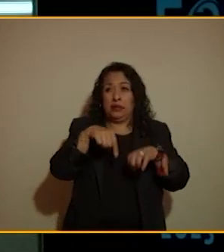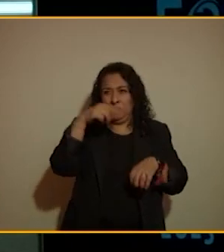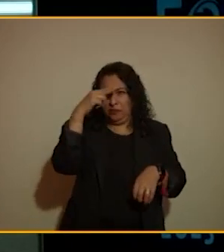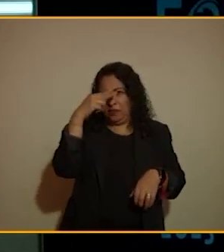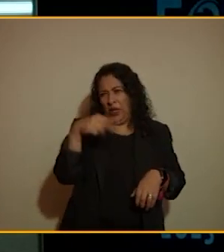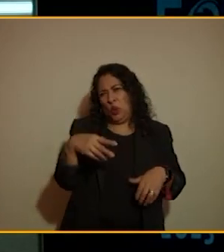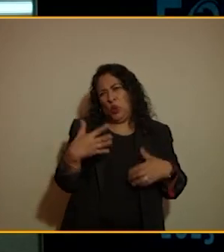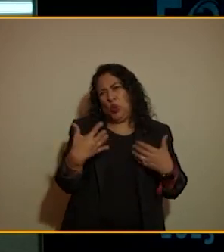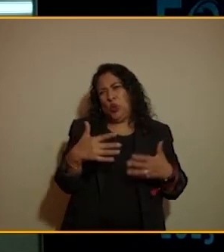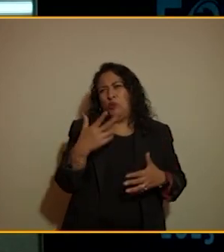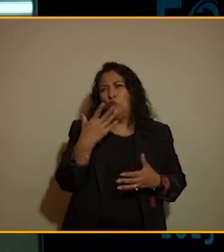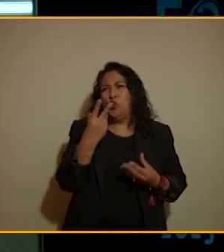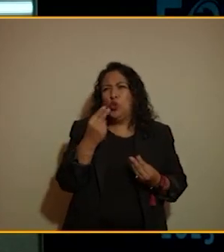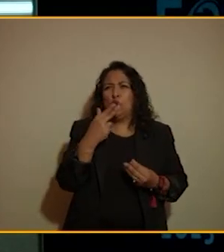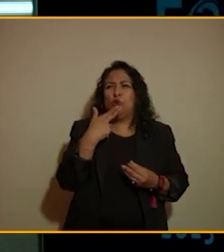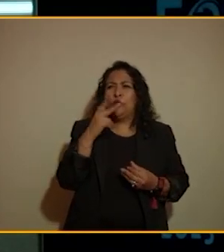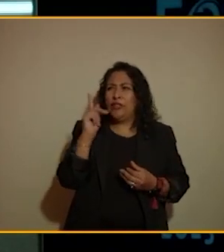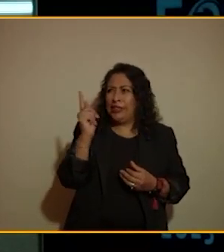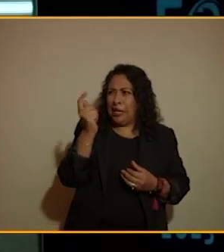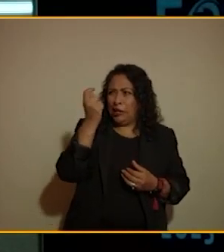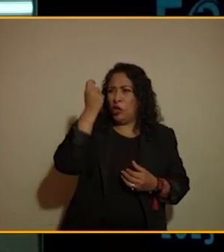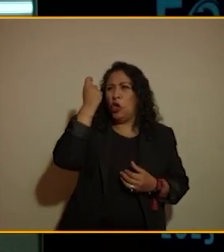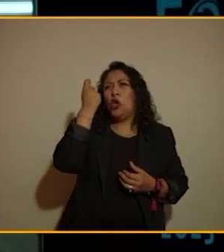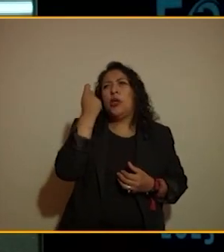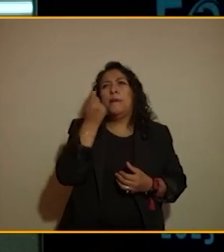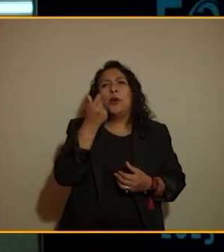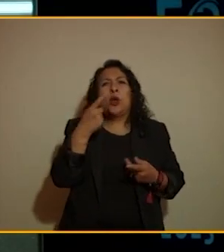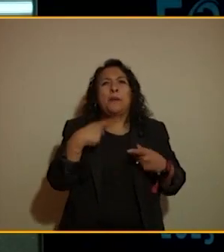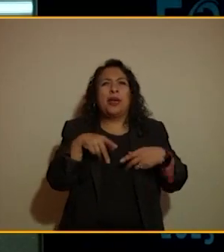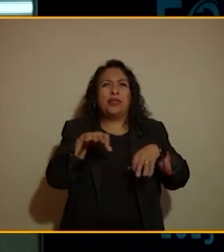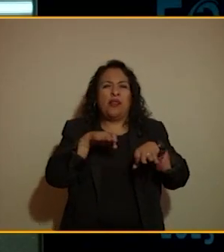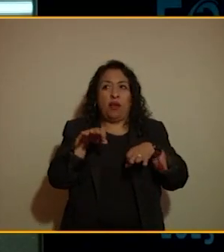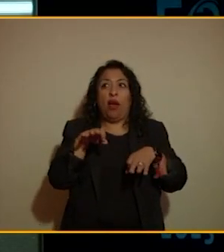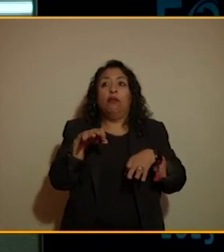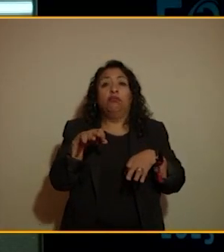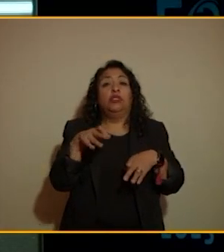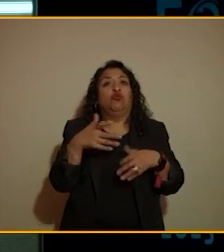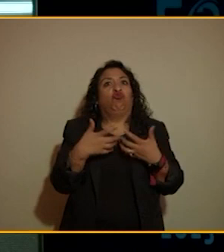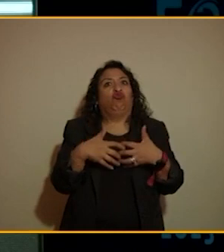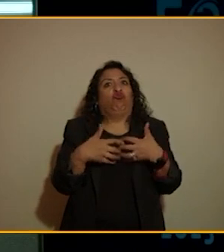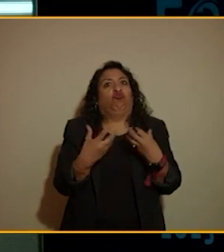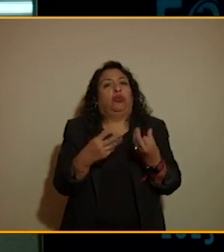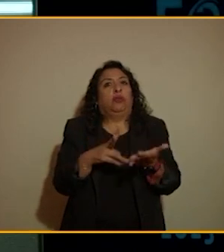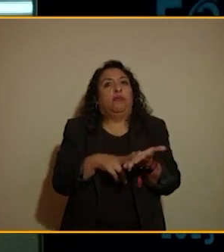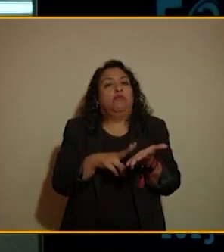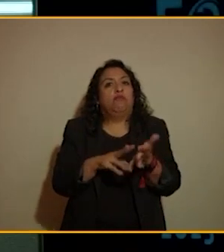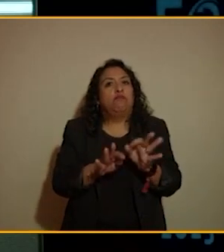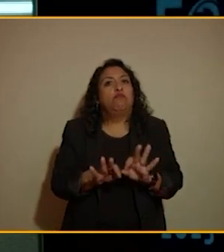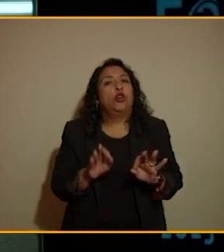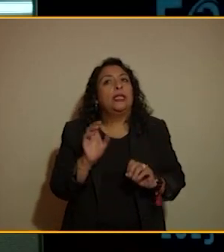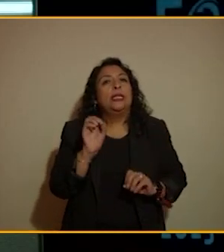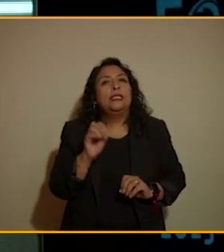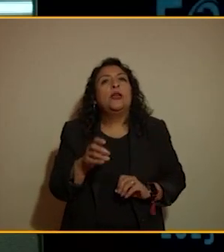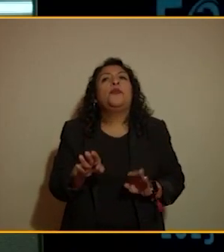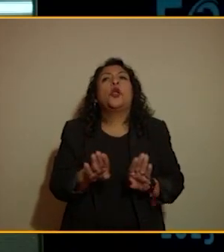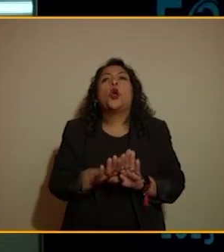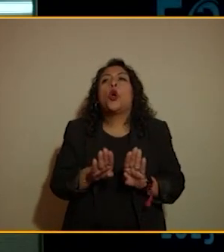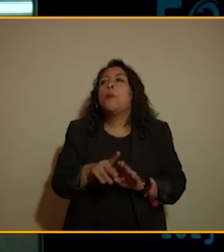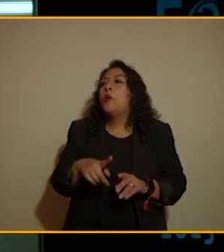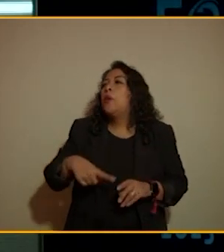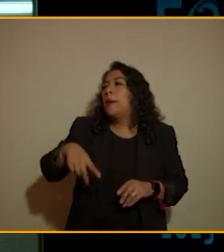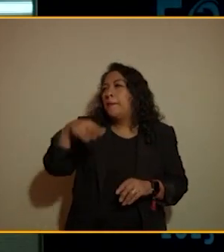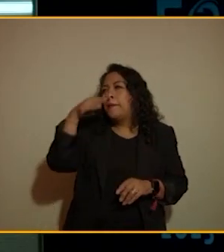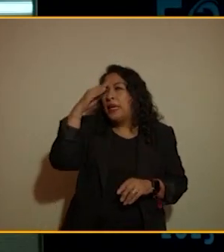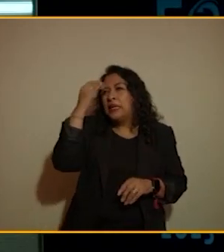son sumamente tecnologizadas, con muy pocos empleados, con un alto valor de la producción. ¿Cómo se les ocurre